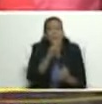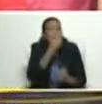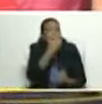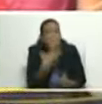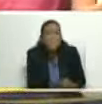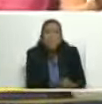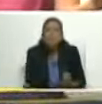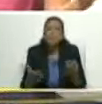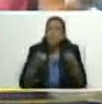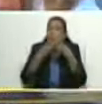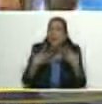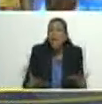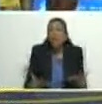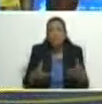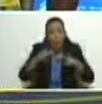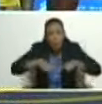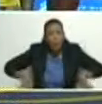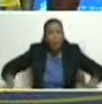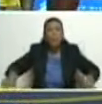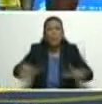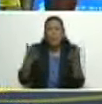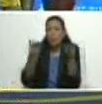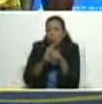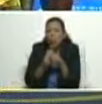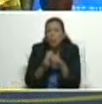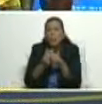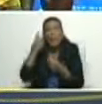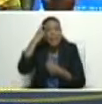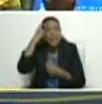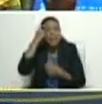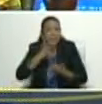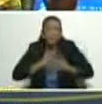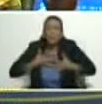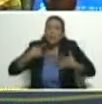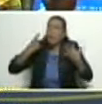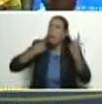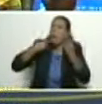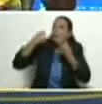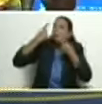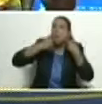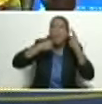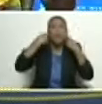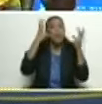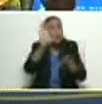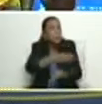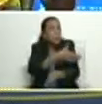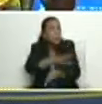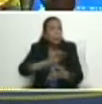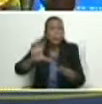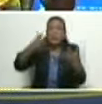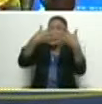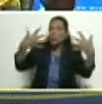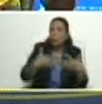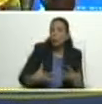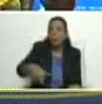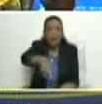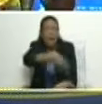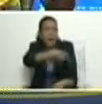Hermoso aquí el día que nos llenamos de colores, de música, de canciones, de